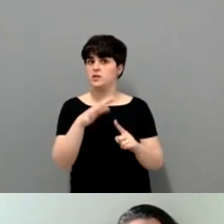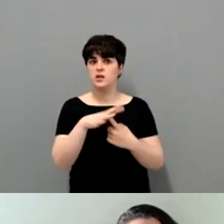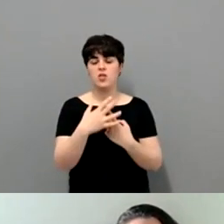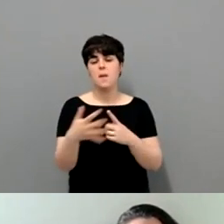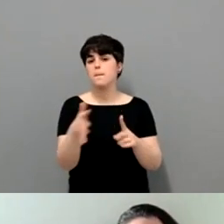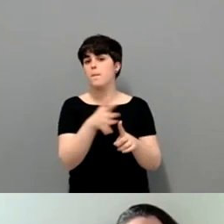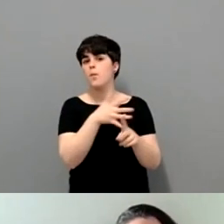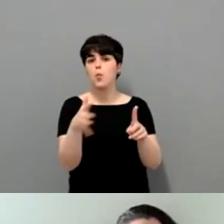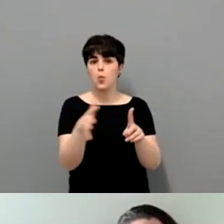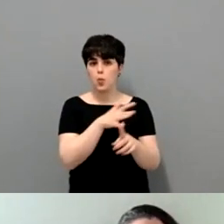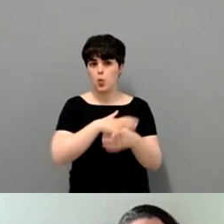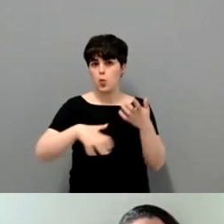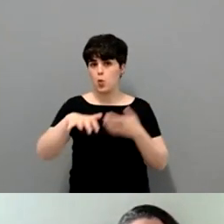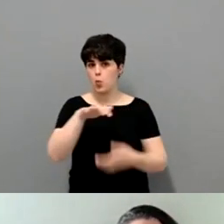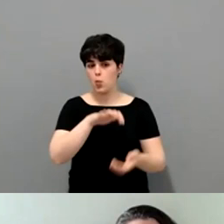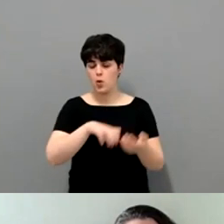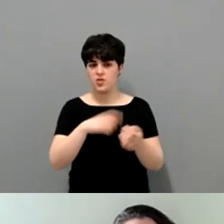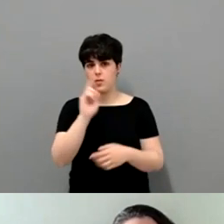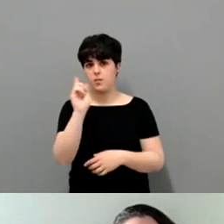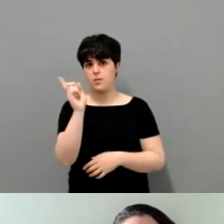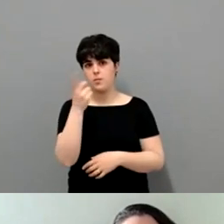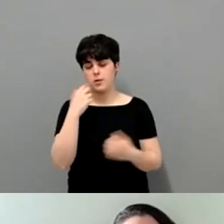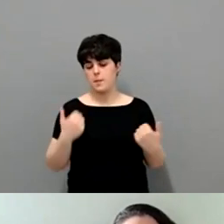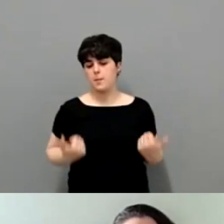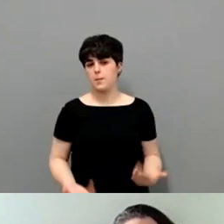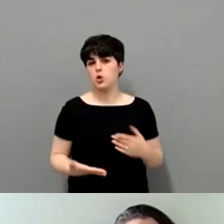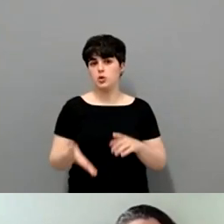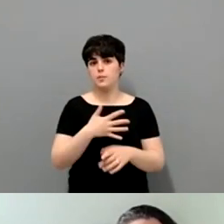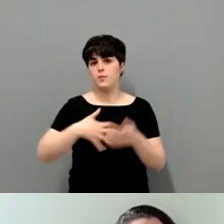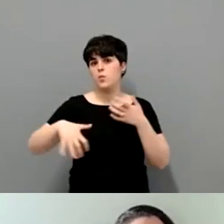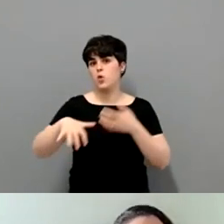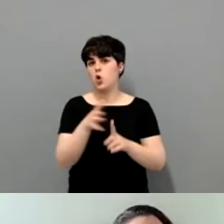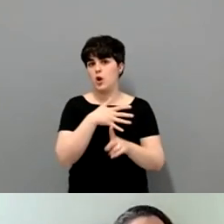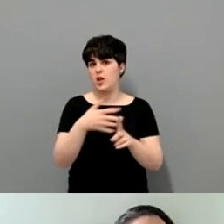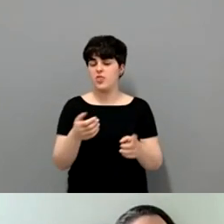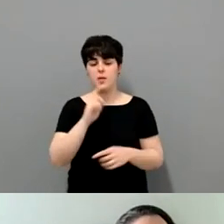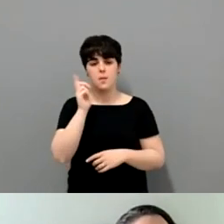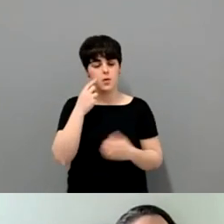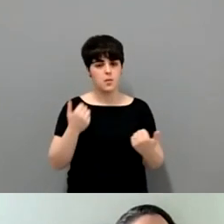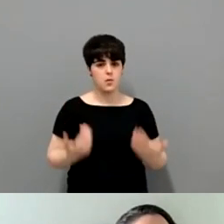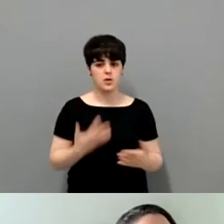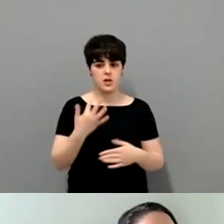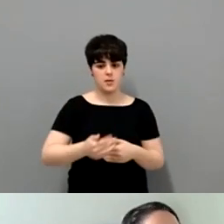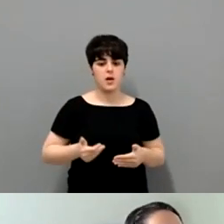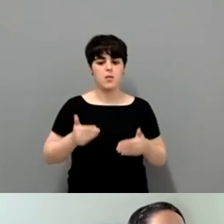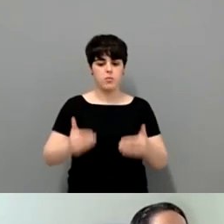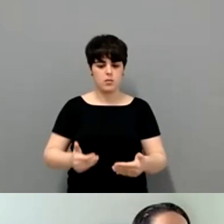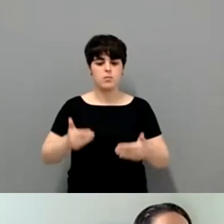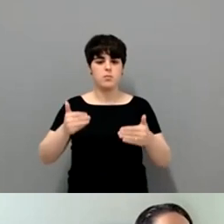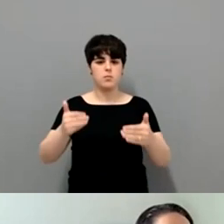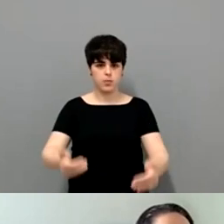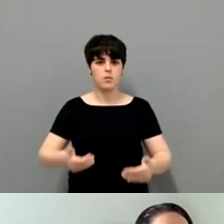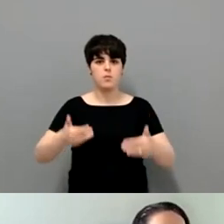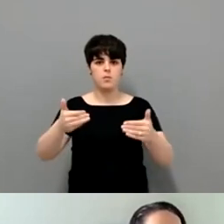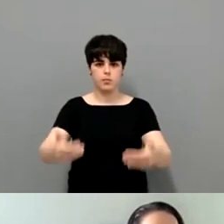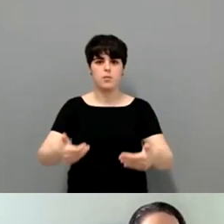violencia no se pueda detectar precozmente la violencia y que se haya perpetuado en el tiempo.